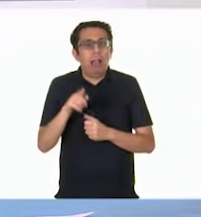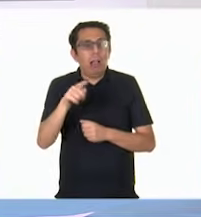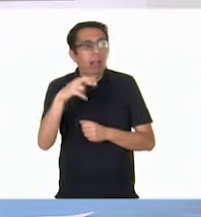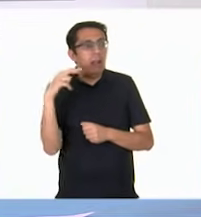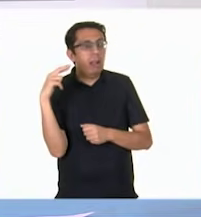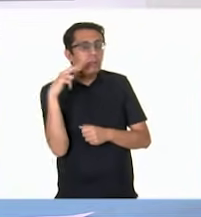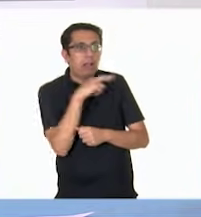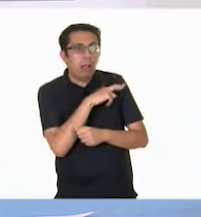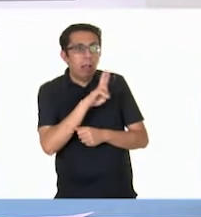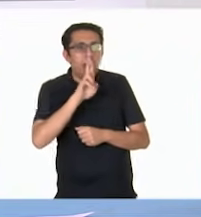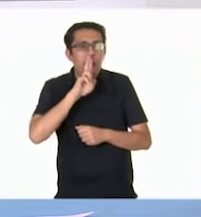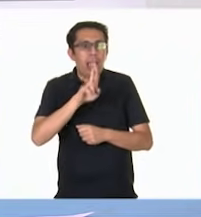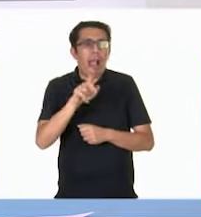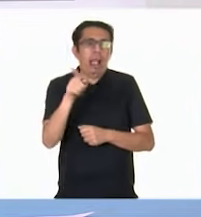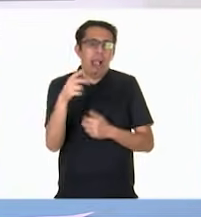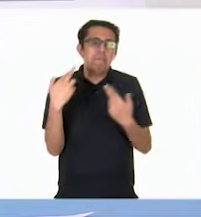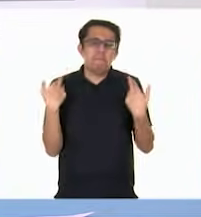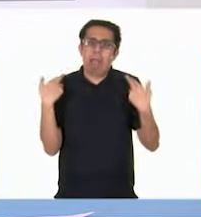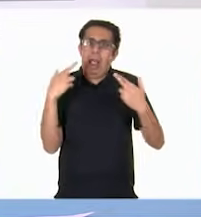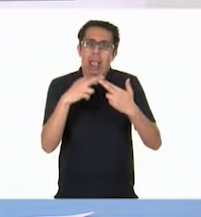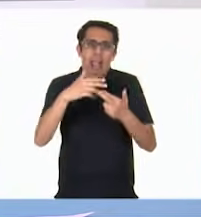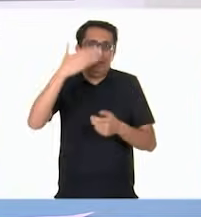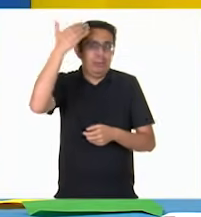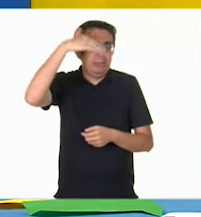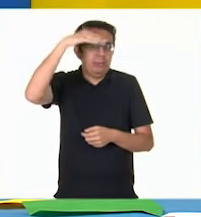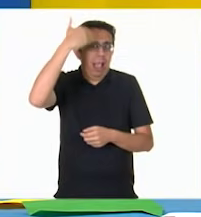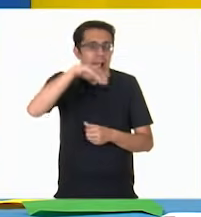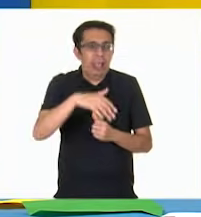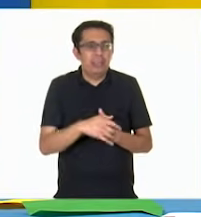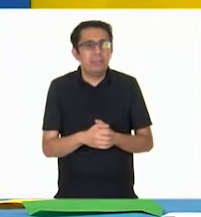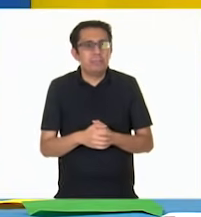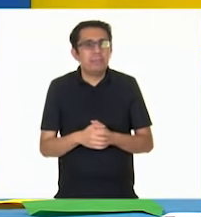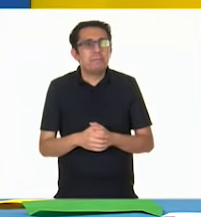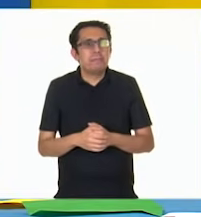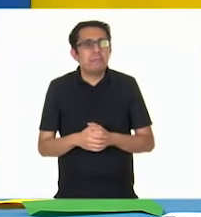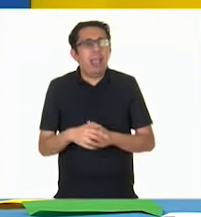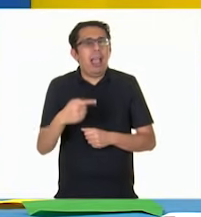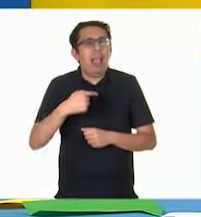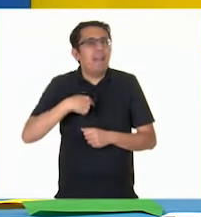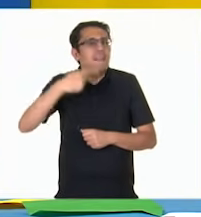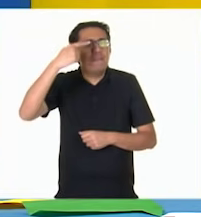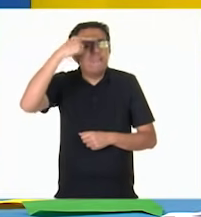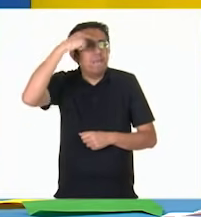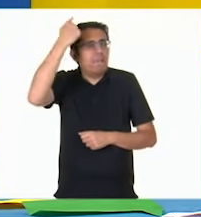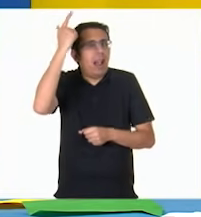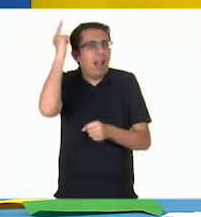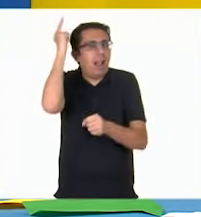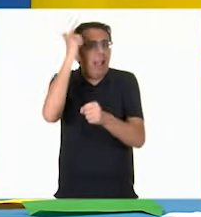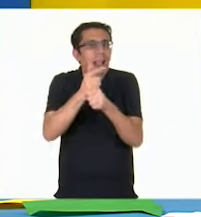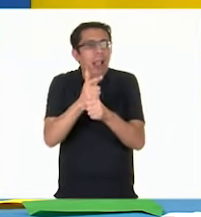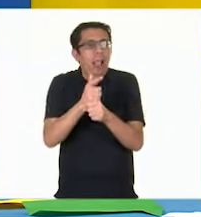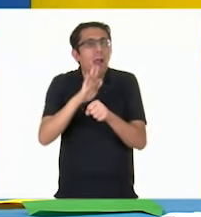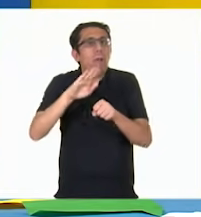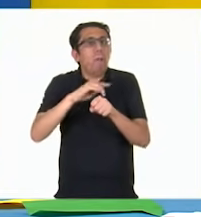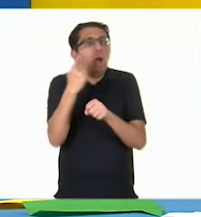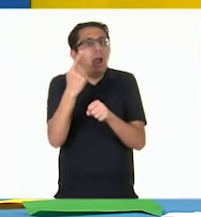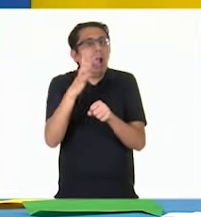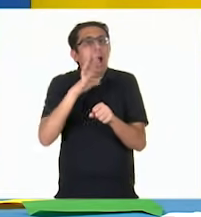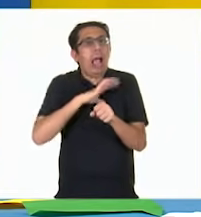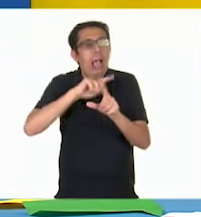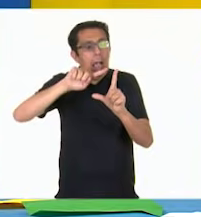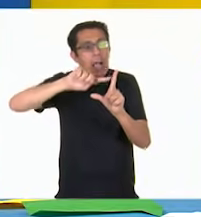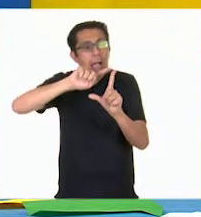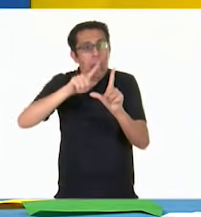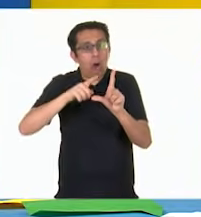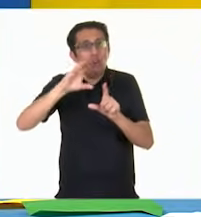rápido! Bueno, es que es el maestro, ¿verdad? Sí. Y me fue fácil identificarla por sus ángulos de 90 grados.